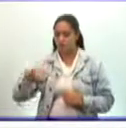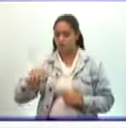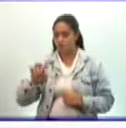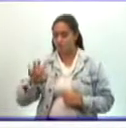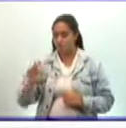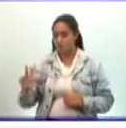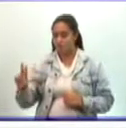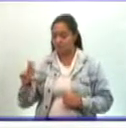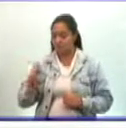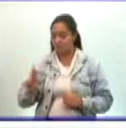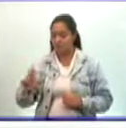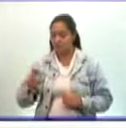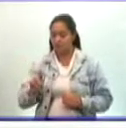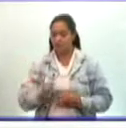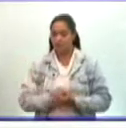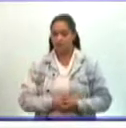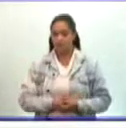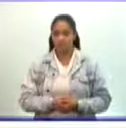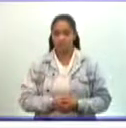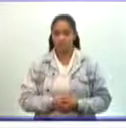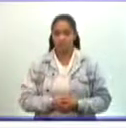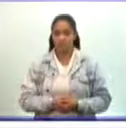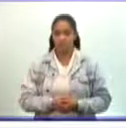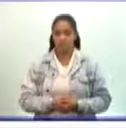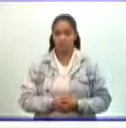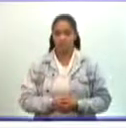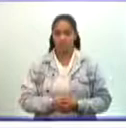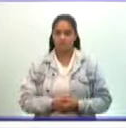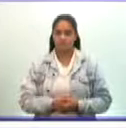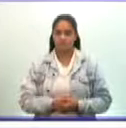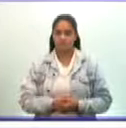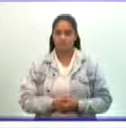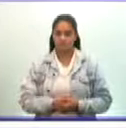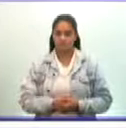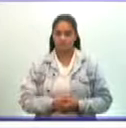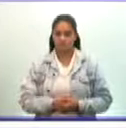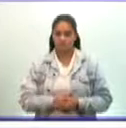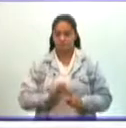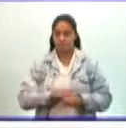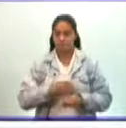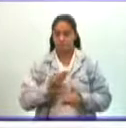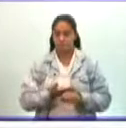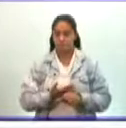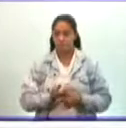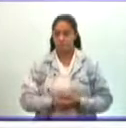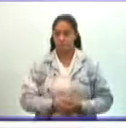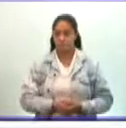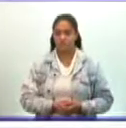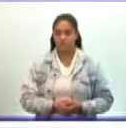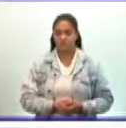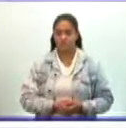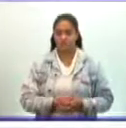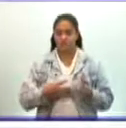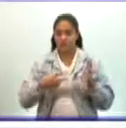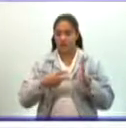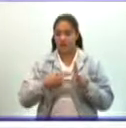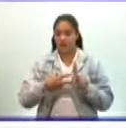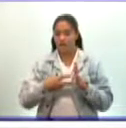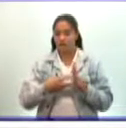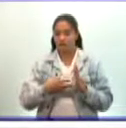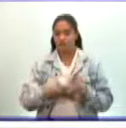cociente y este es 4,5. Luego efectuamos la división y